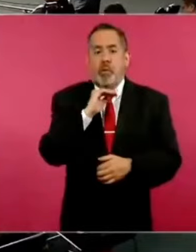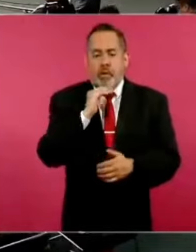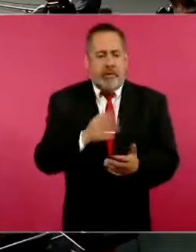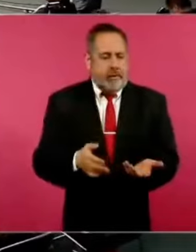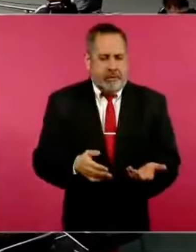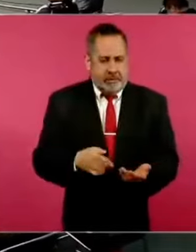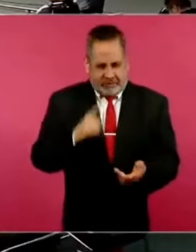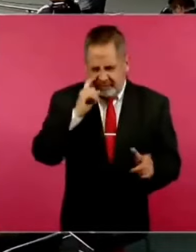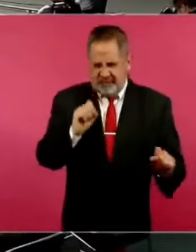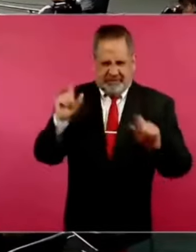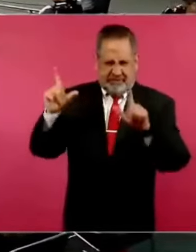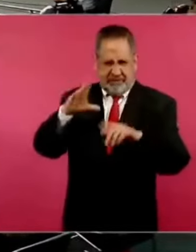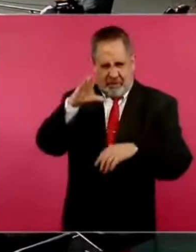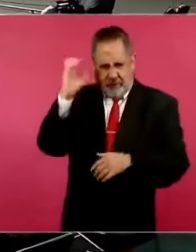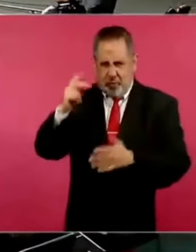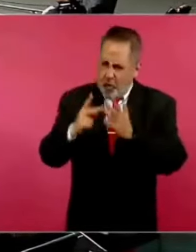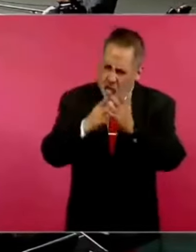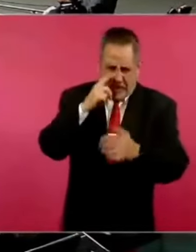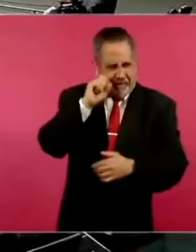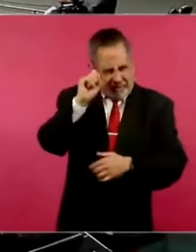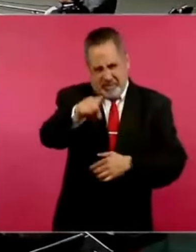la foto donde están todos ahí,